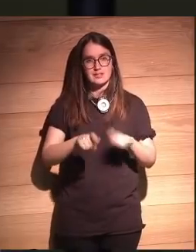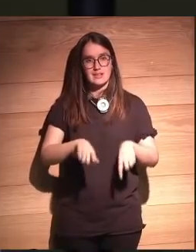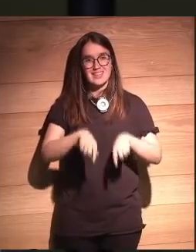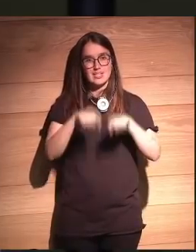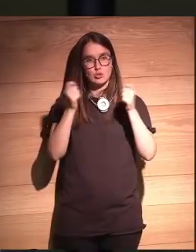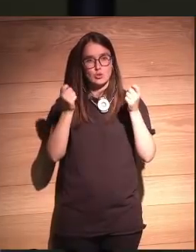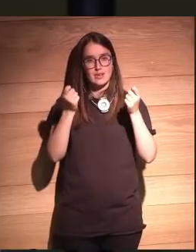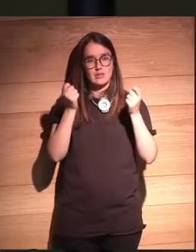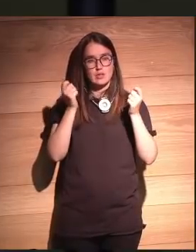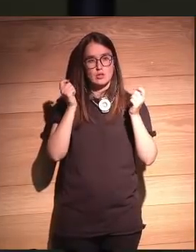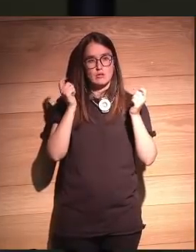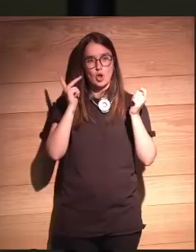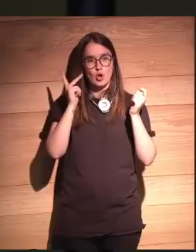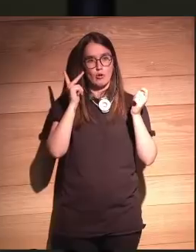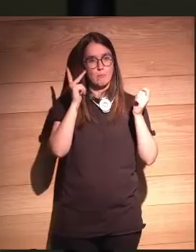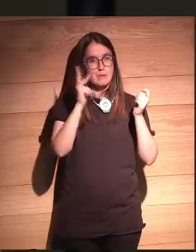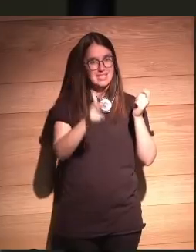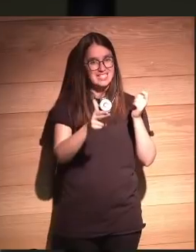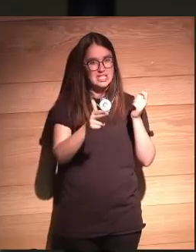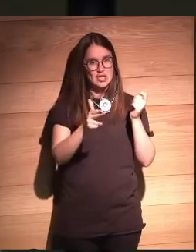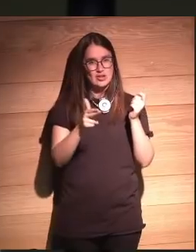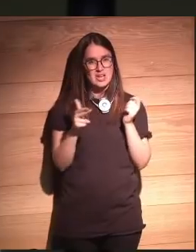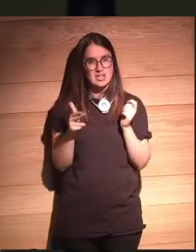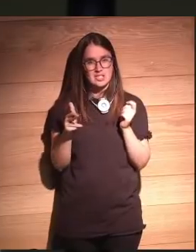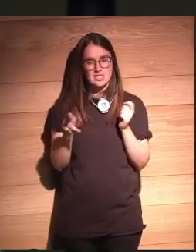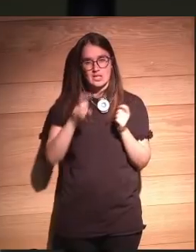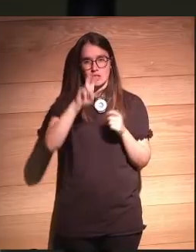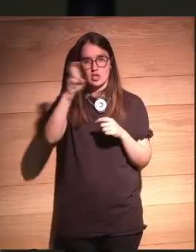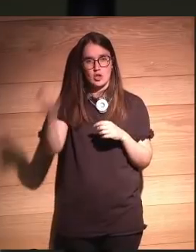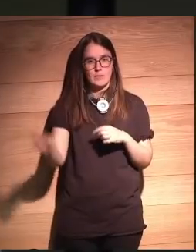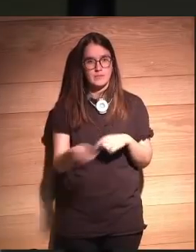destruyendo pensiones y otros tipos de